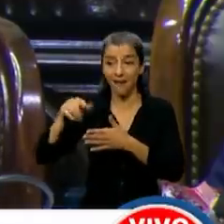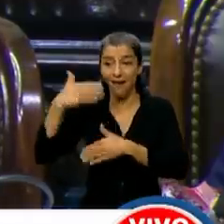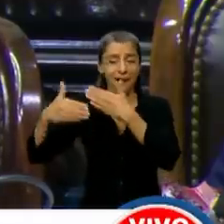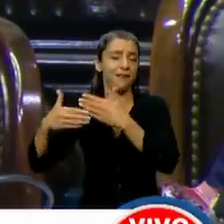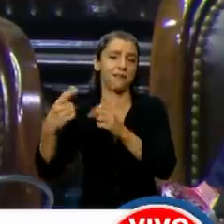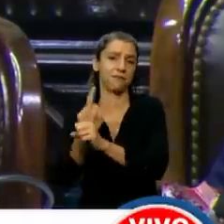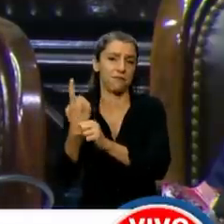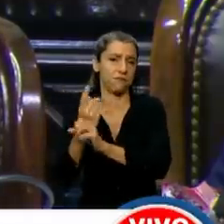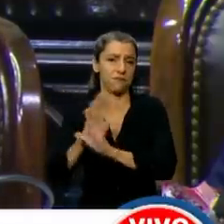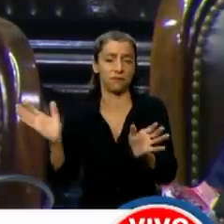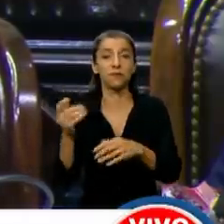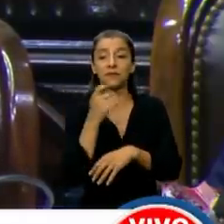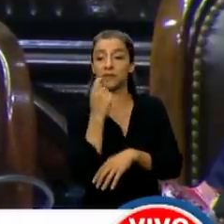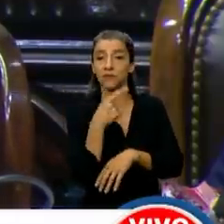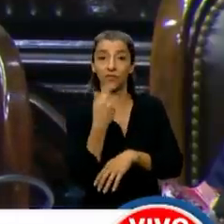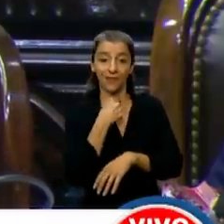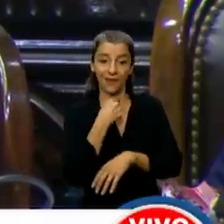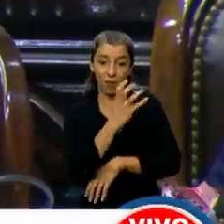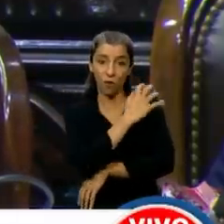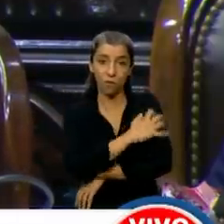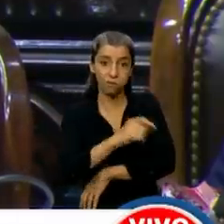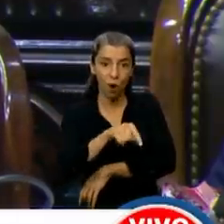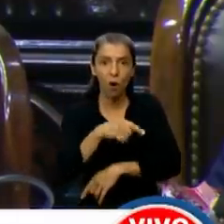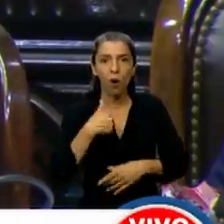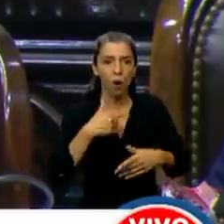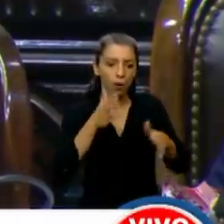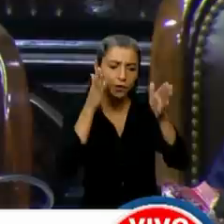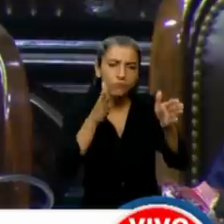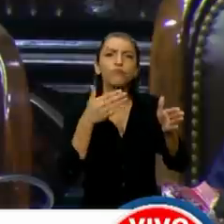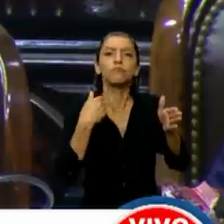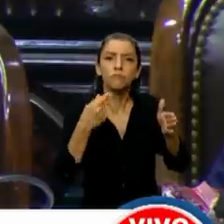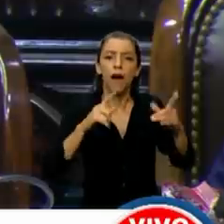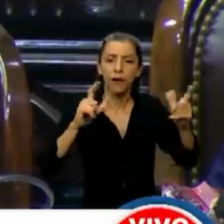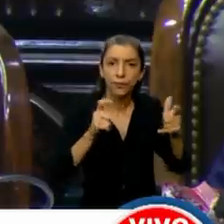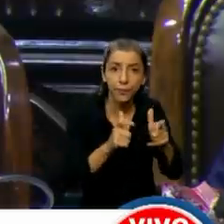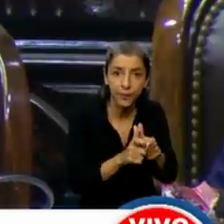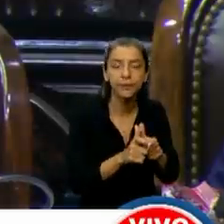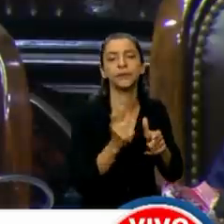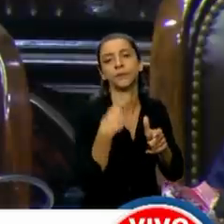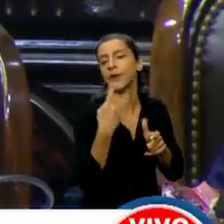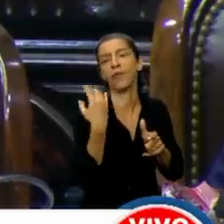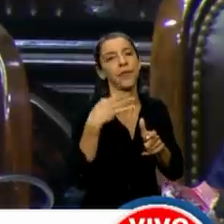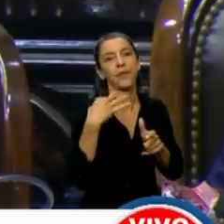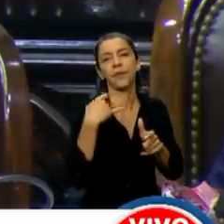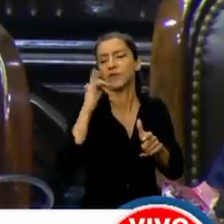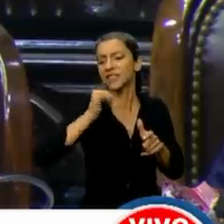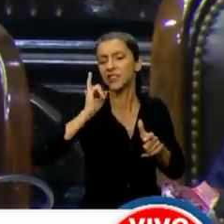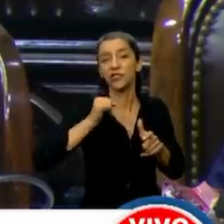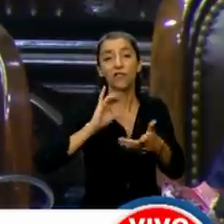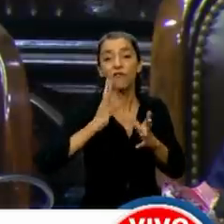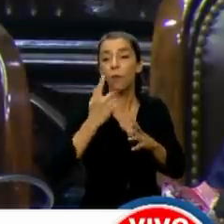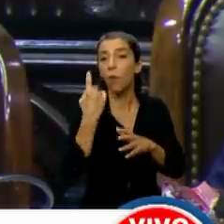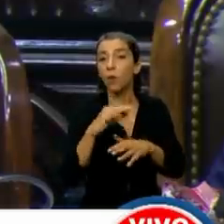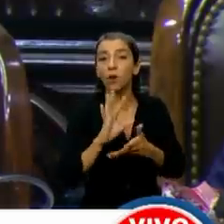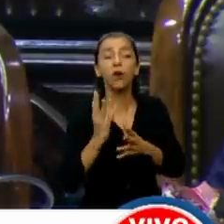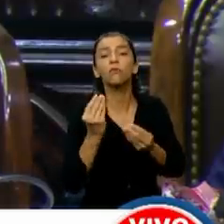queremos abordar la pobreza en forma seria tenemos que tener bien claro que el único camino y el camino